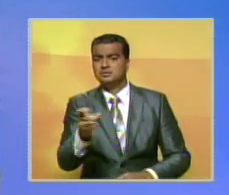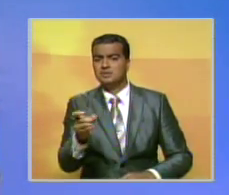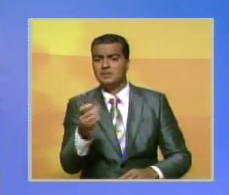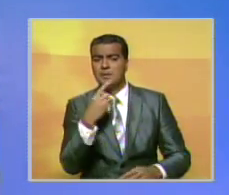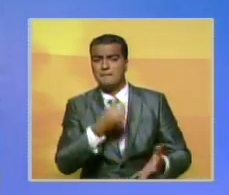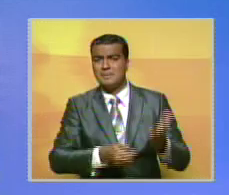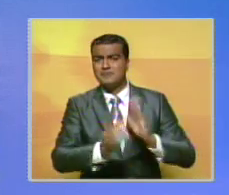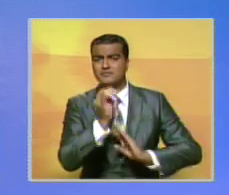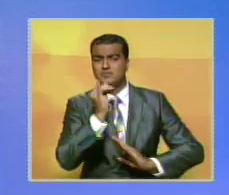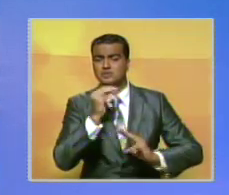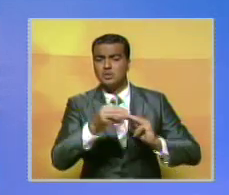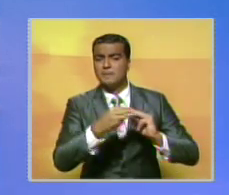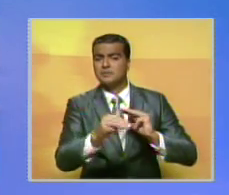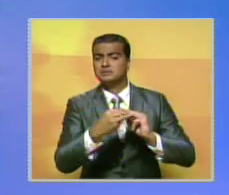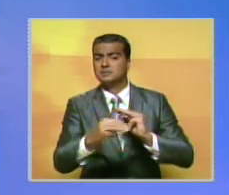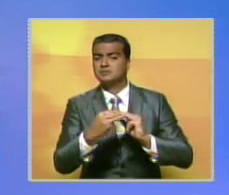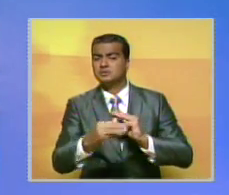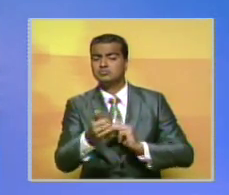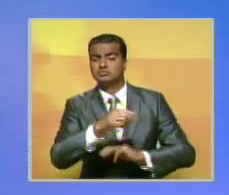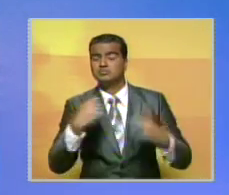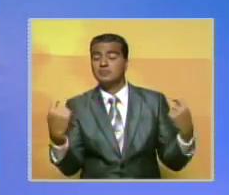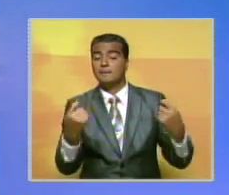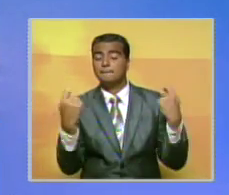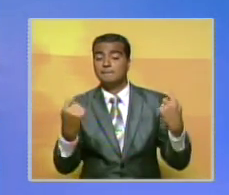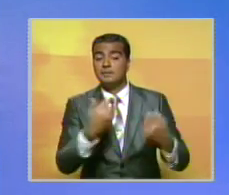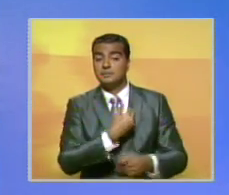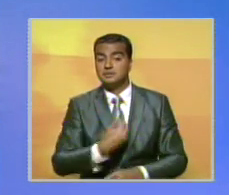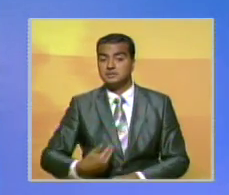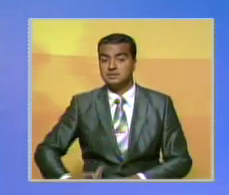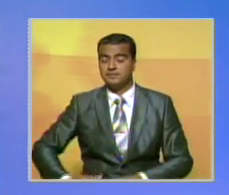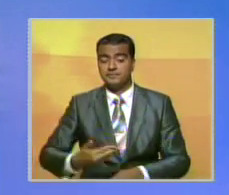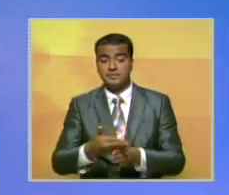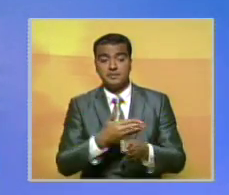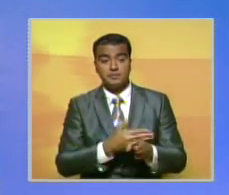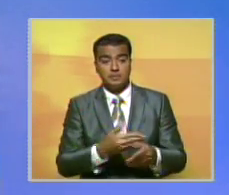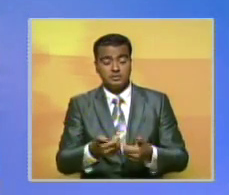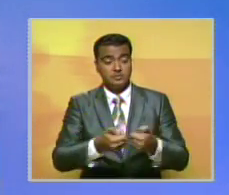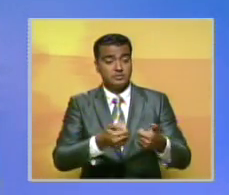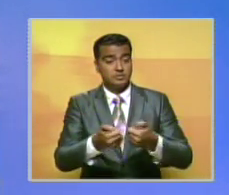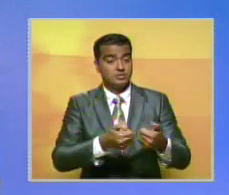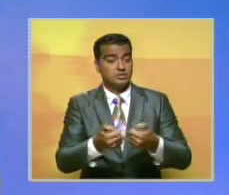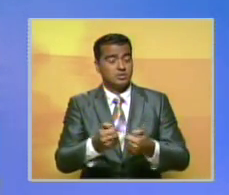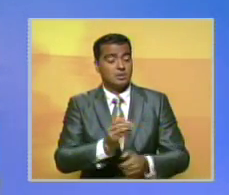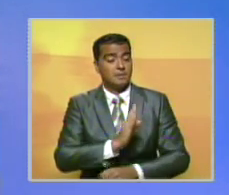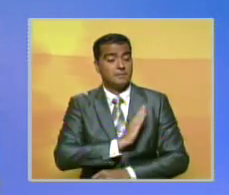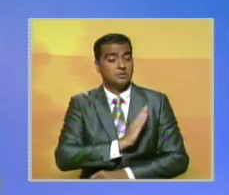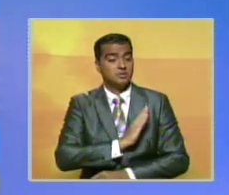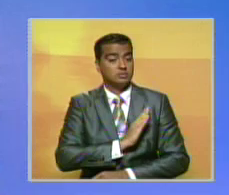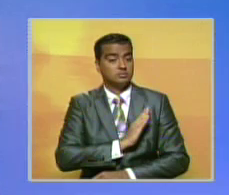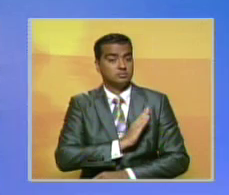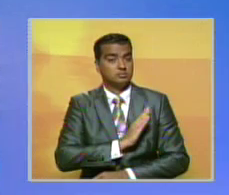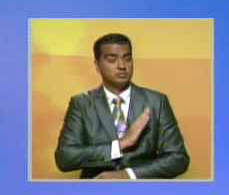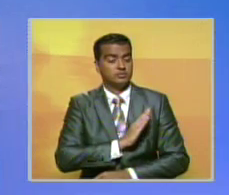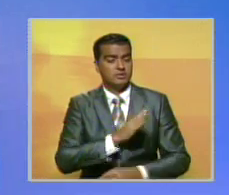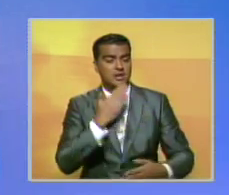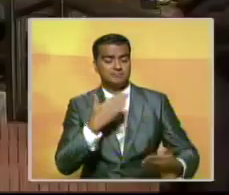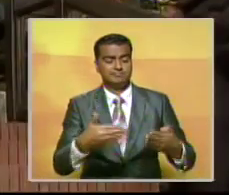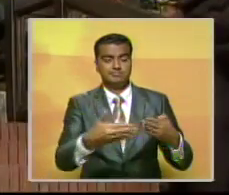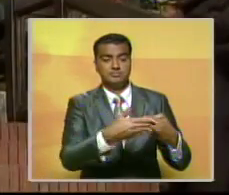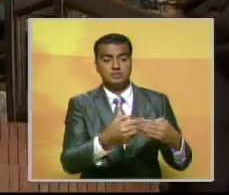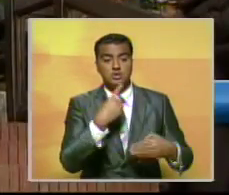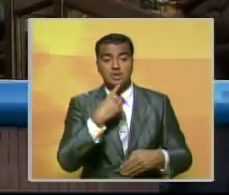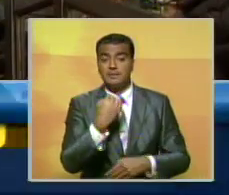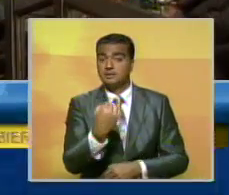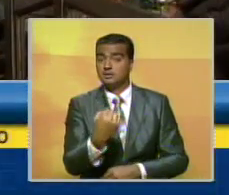filtrando más de 1000 mensajes para dañar su campaña presidencial, luego de que su cuenta de correo electrónico personal fuera interceptada.